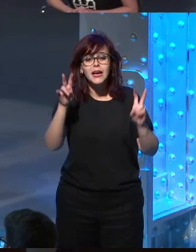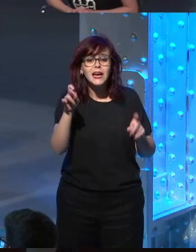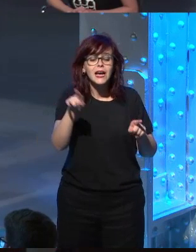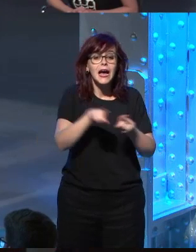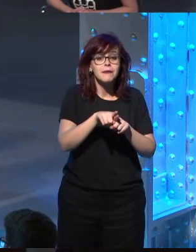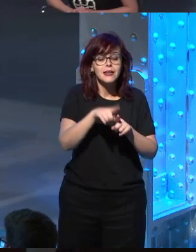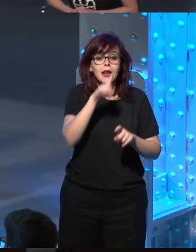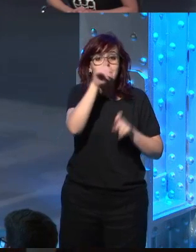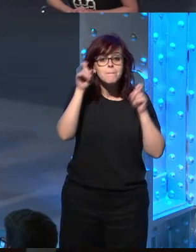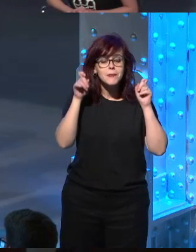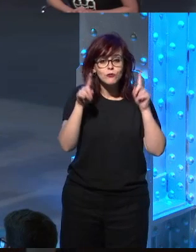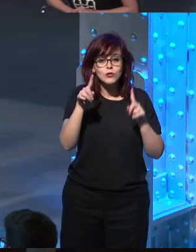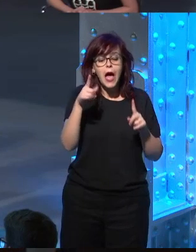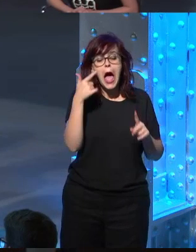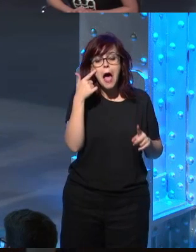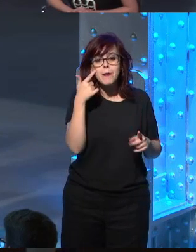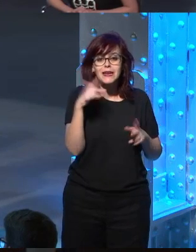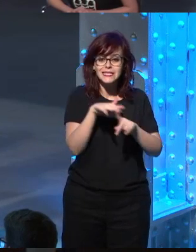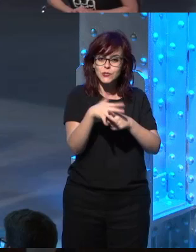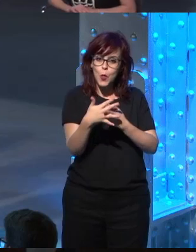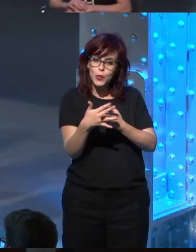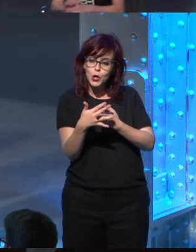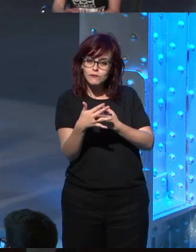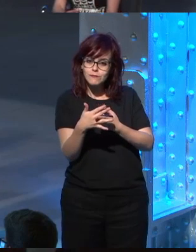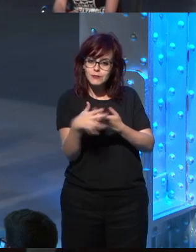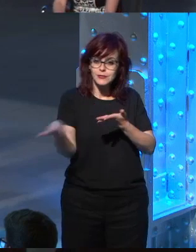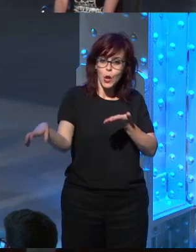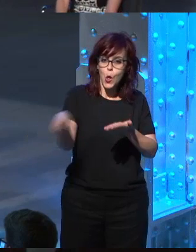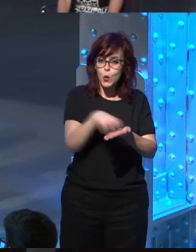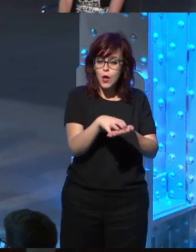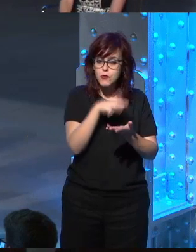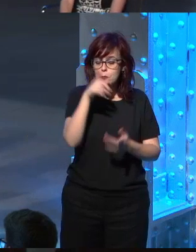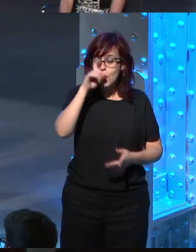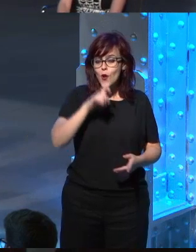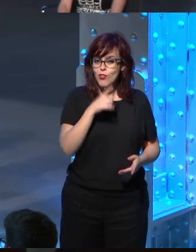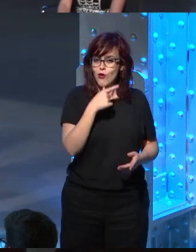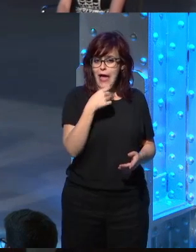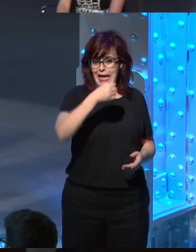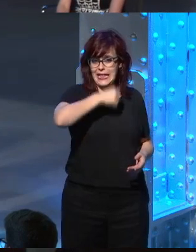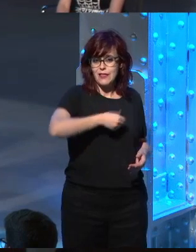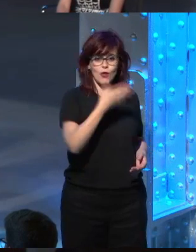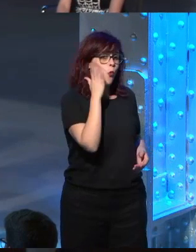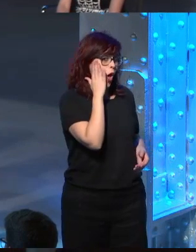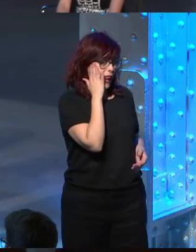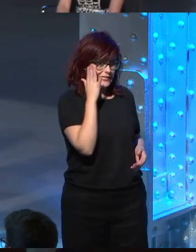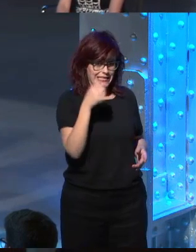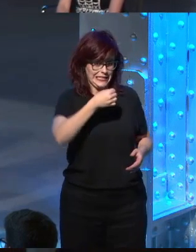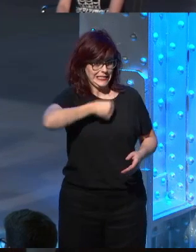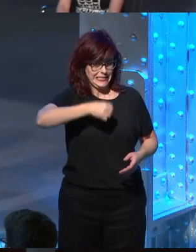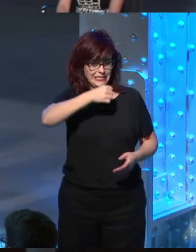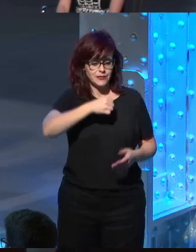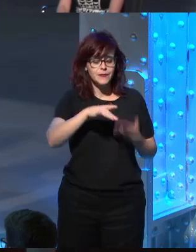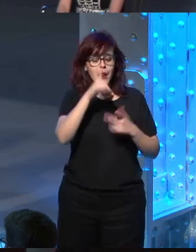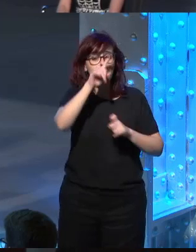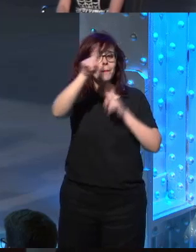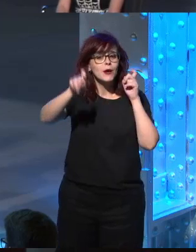El que ha hecho esta pregunta hablaba del relativismo. Yo me acordaba de Julio Iglesias, que un día le preguntaron, hace